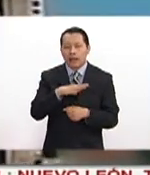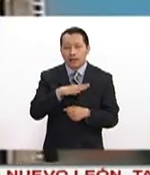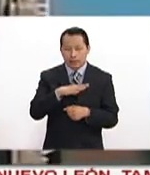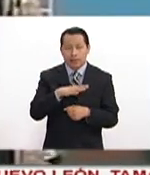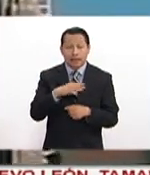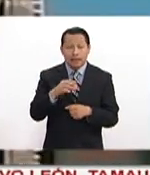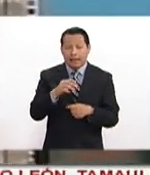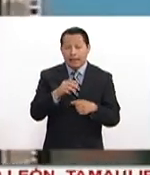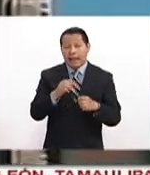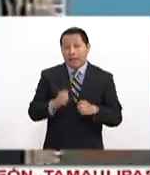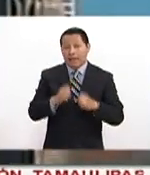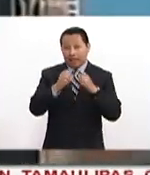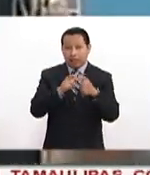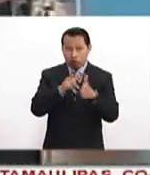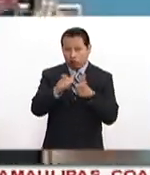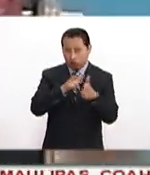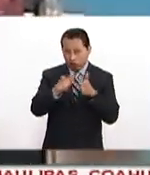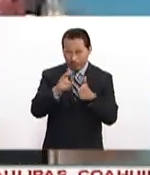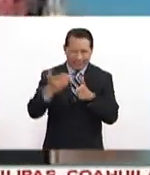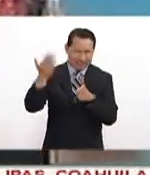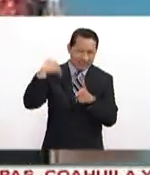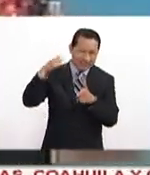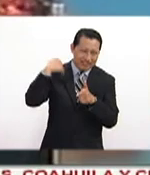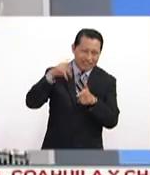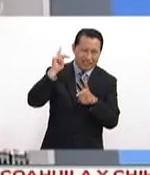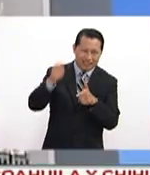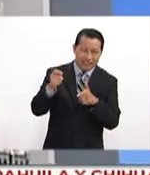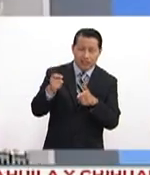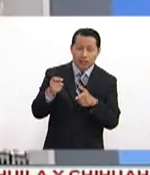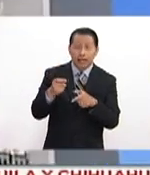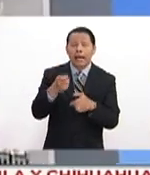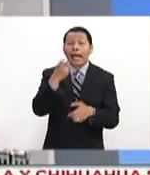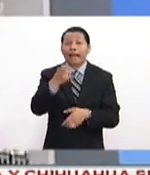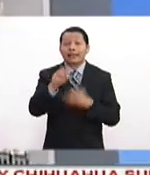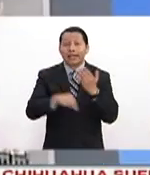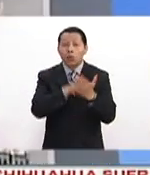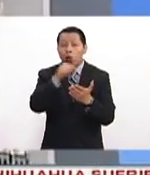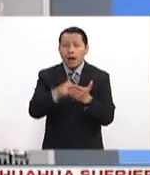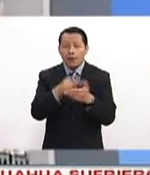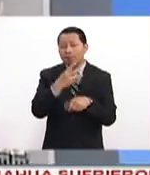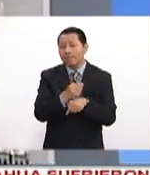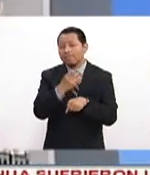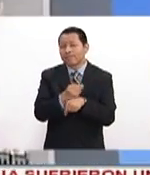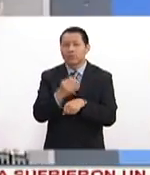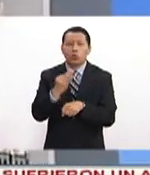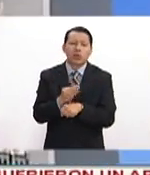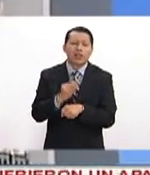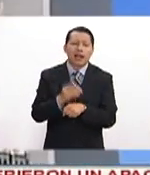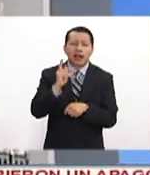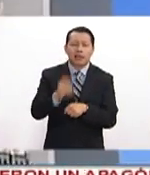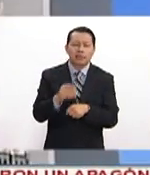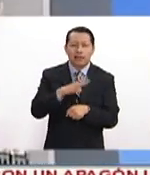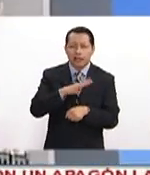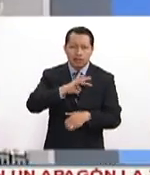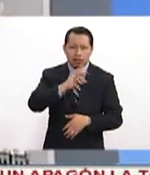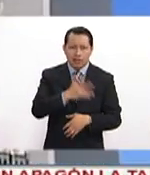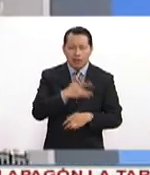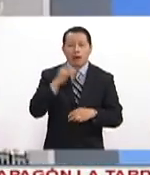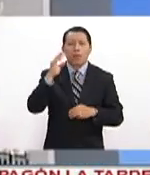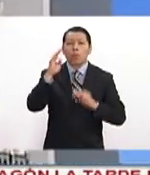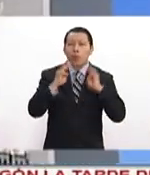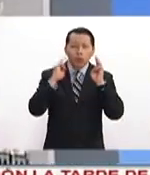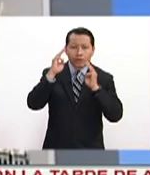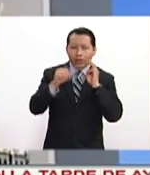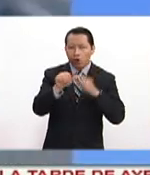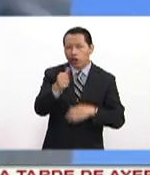World Trade Center, denominado Zona Acero, tras los ataques, ha sido reconstruido y ahora alberga el memorial y el museo